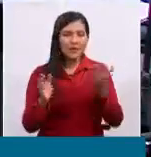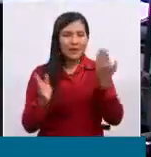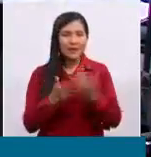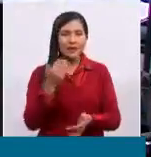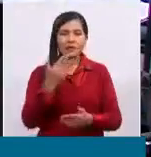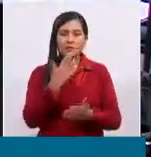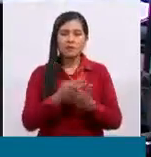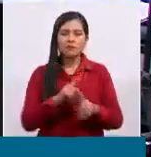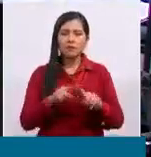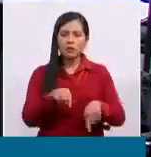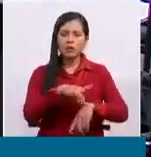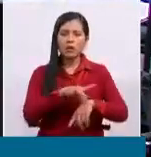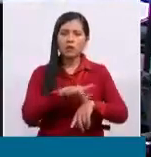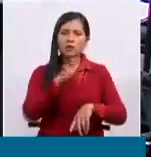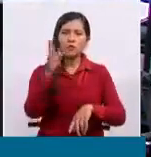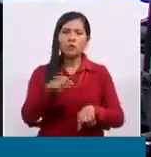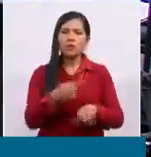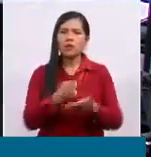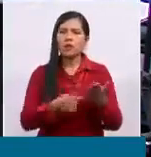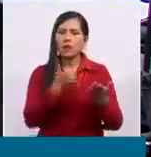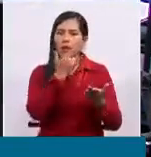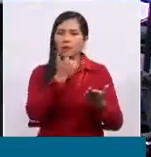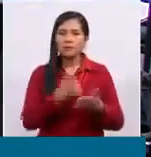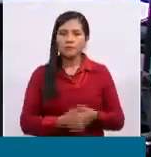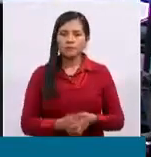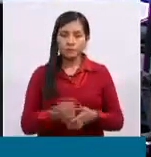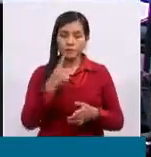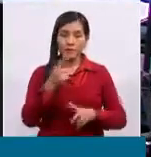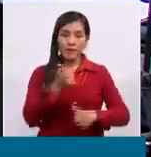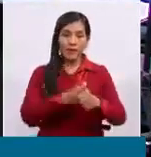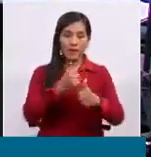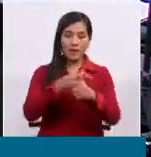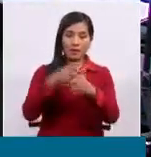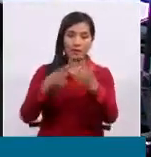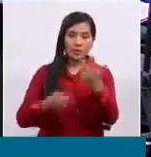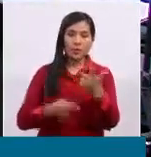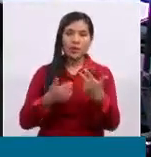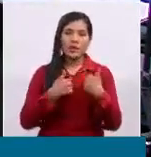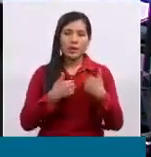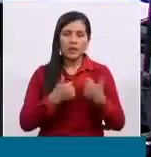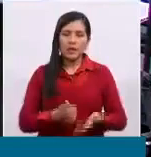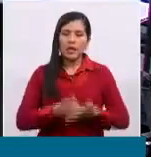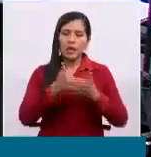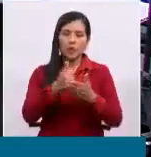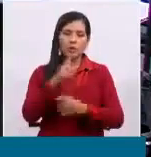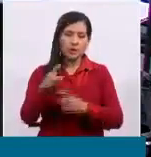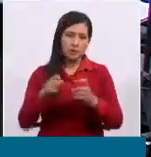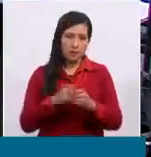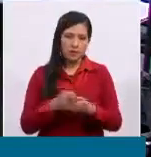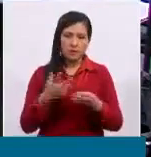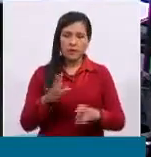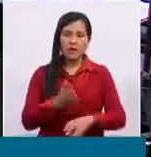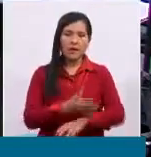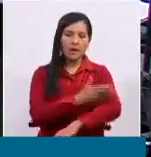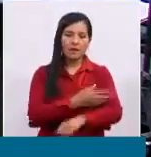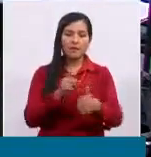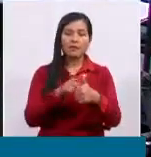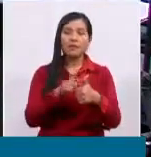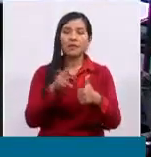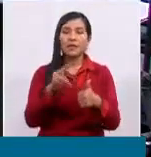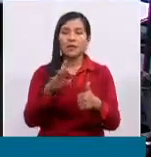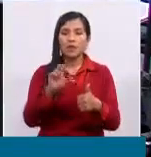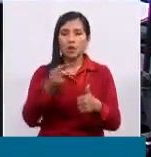más. Bueno, cada uno de estos macronutrientes tiene un efecto específico. Como indicábamos, por ejemplo, el